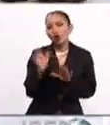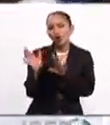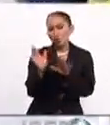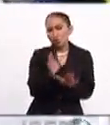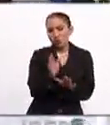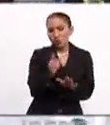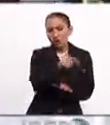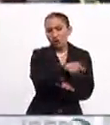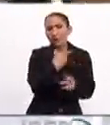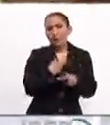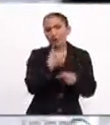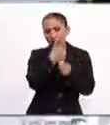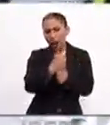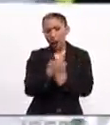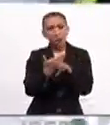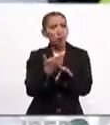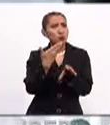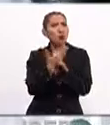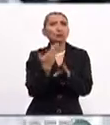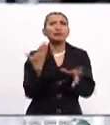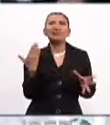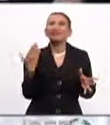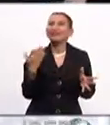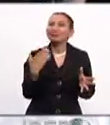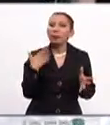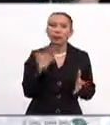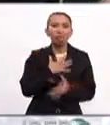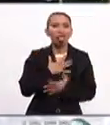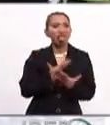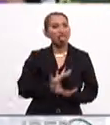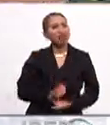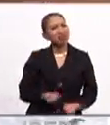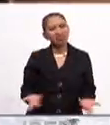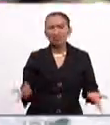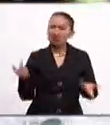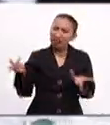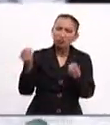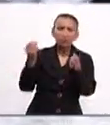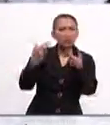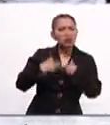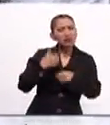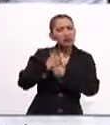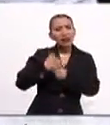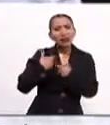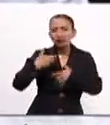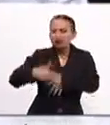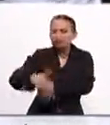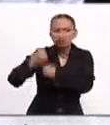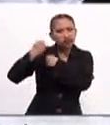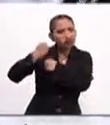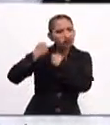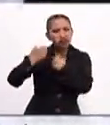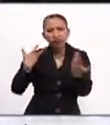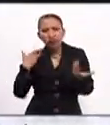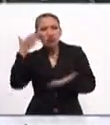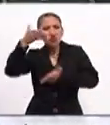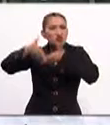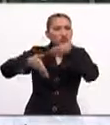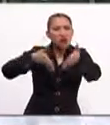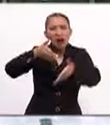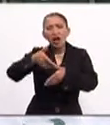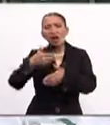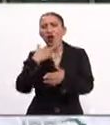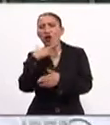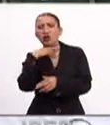eso, las víctimas están muy decepcionadas, estas cientos de víctimas que marcharon, se hicieron presentes en